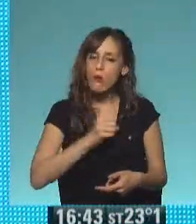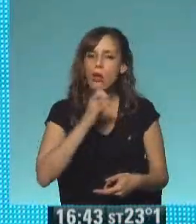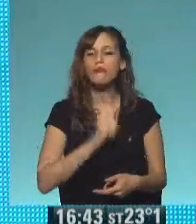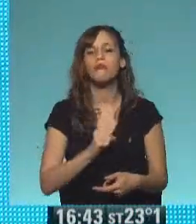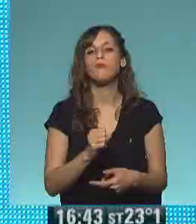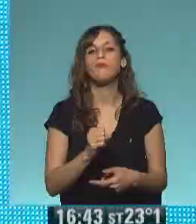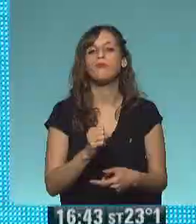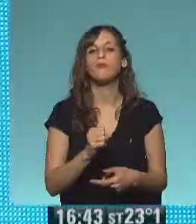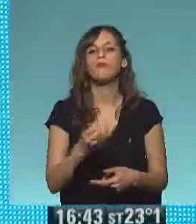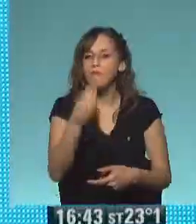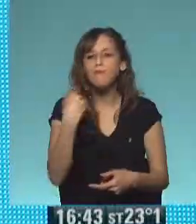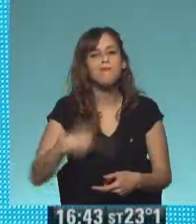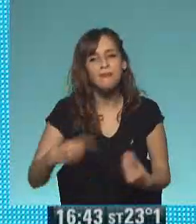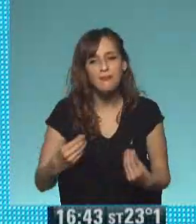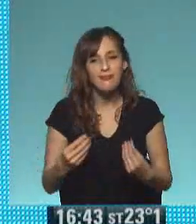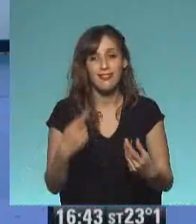nada